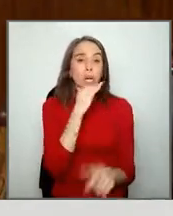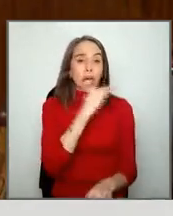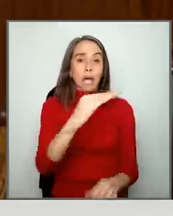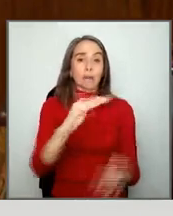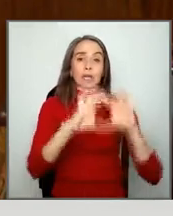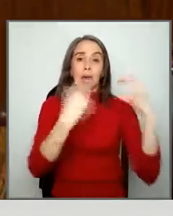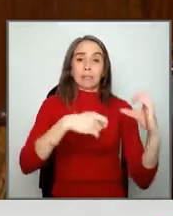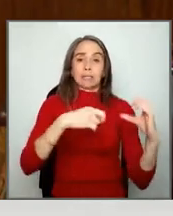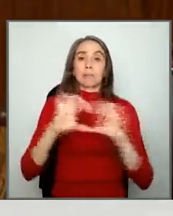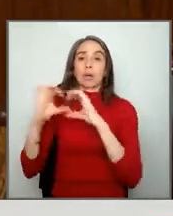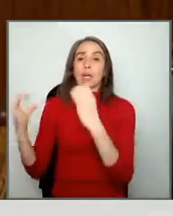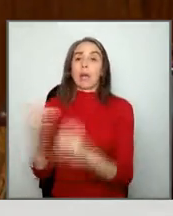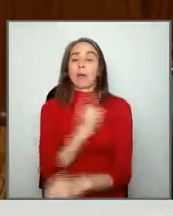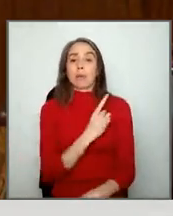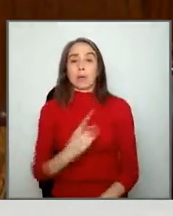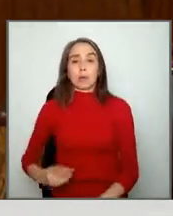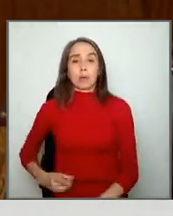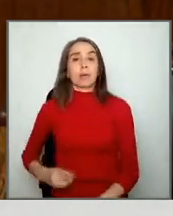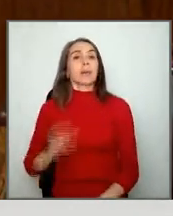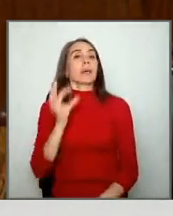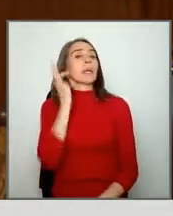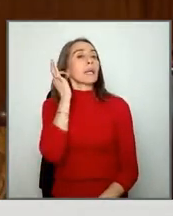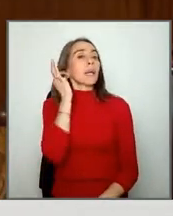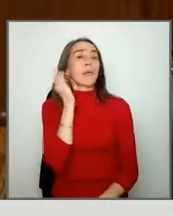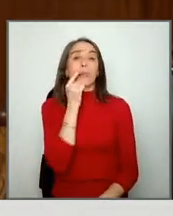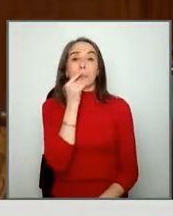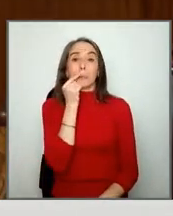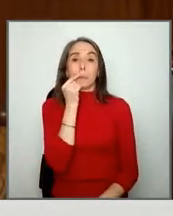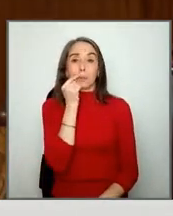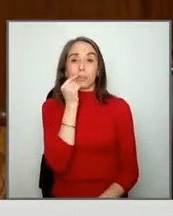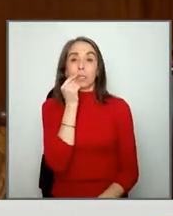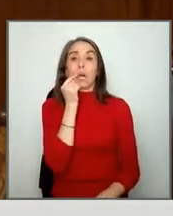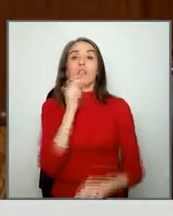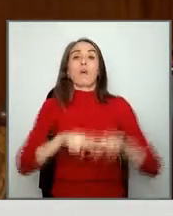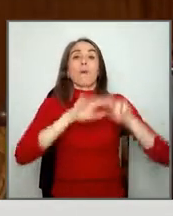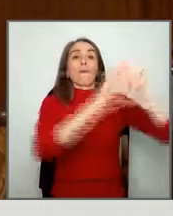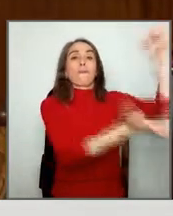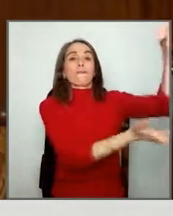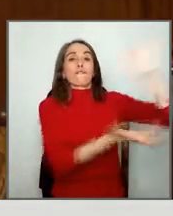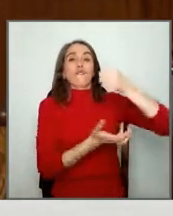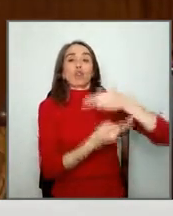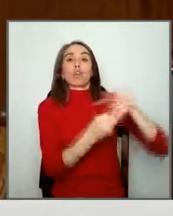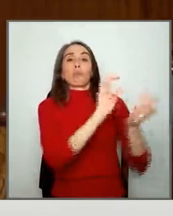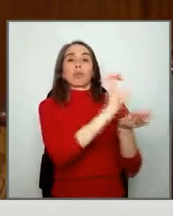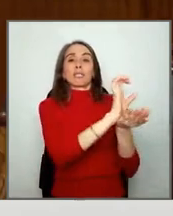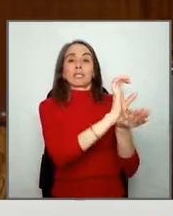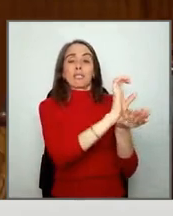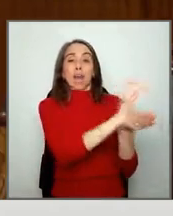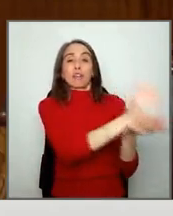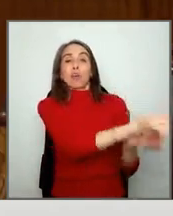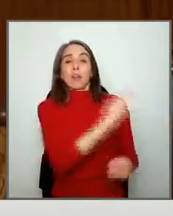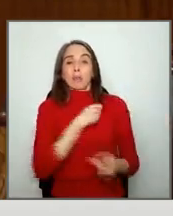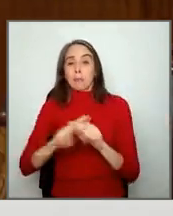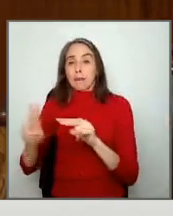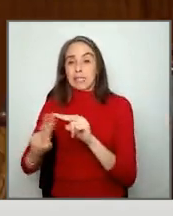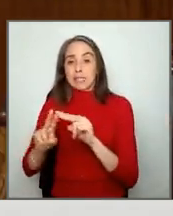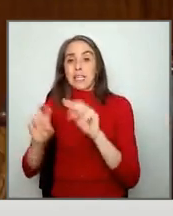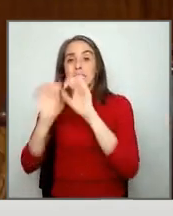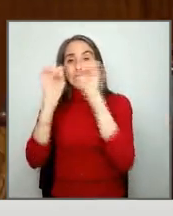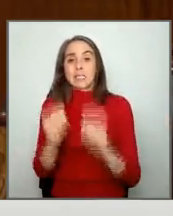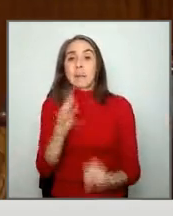la cámara de diputados y diputadas de los fondos públicos destinados a la implementación del sistema de reutilización